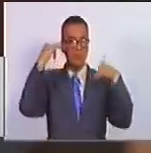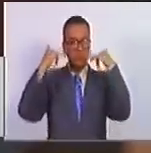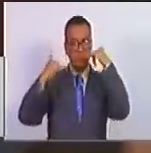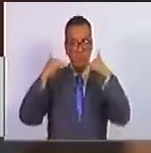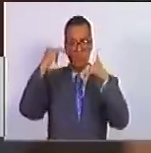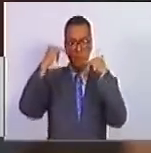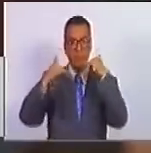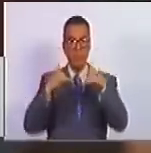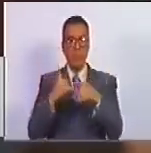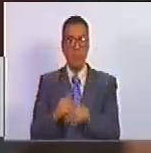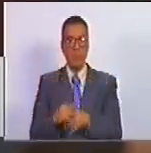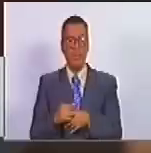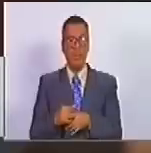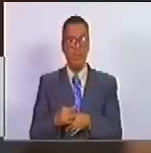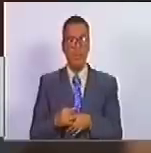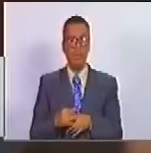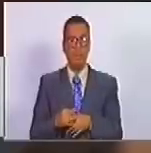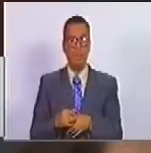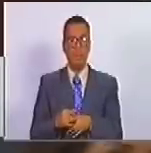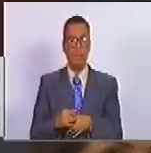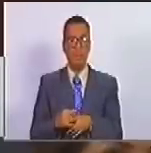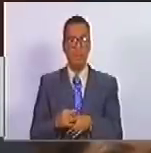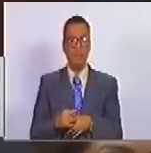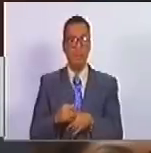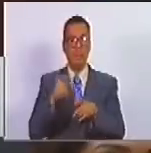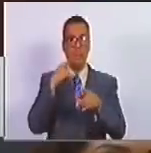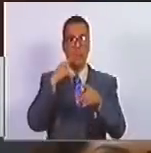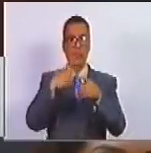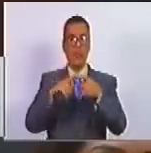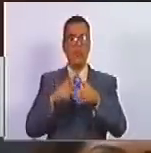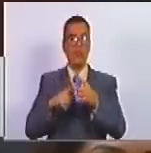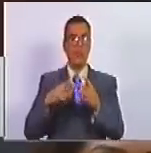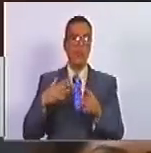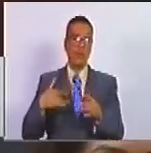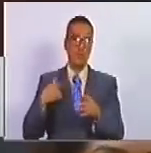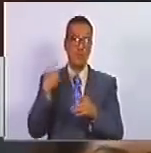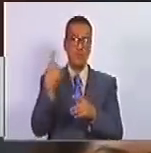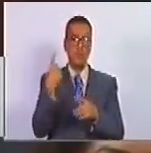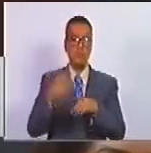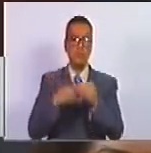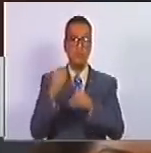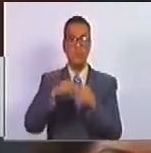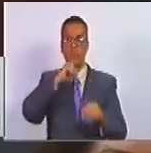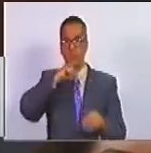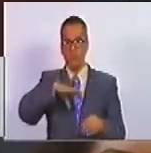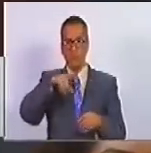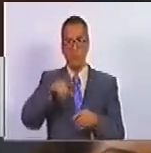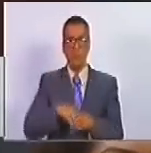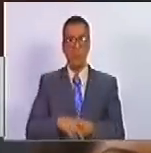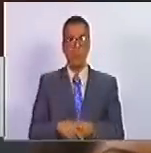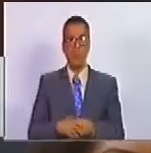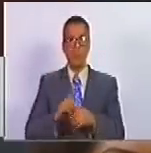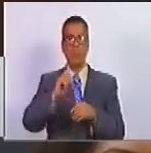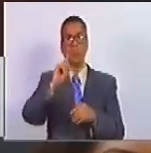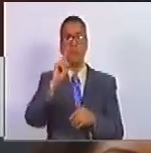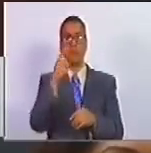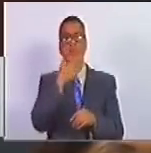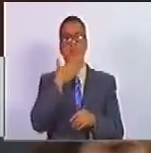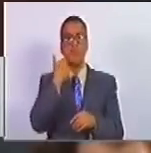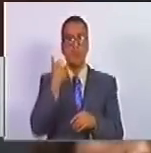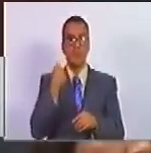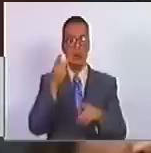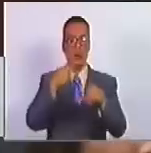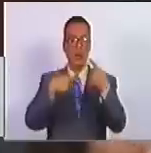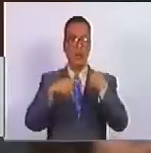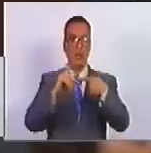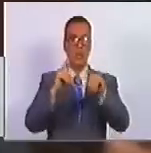de fiesta y no es un hecho sencillo, es un hecho histórico de una de las mejores y las